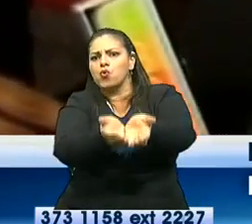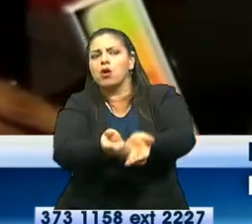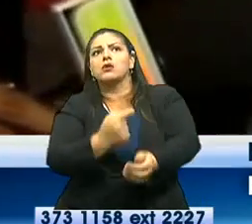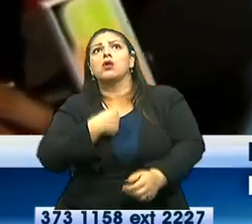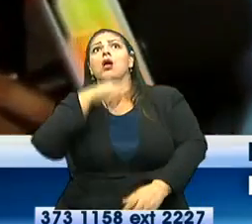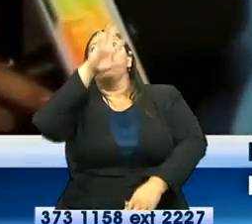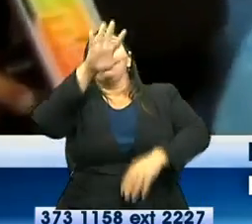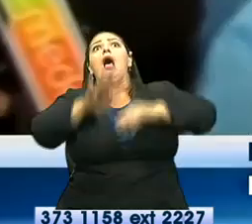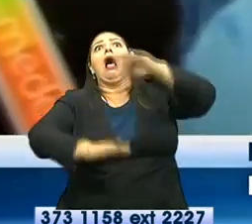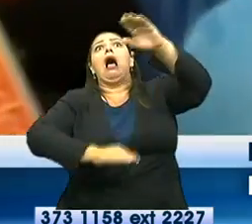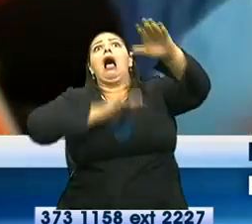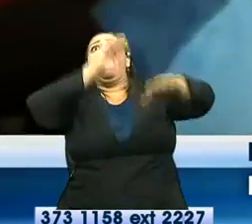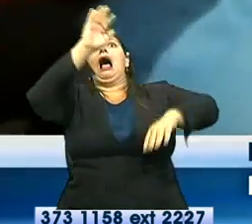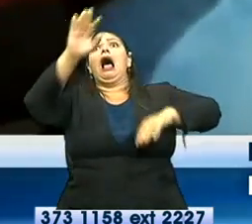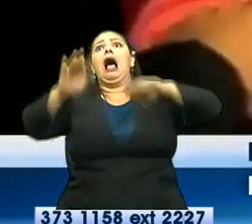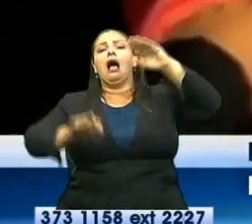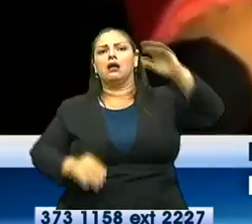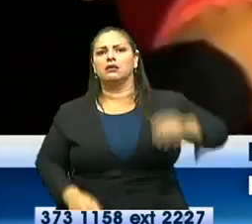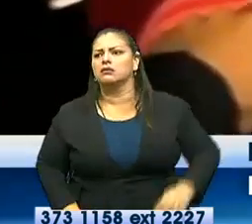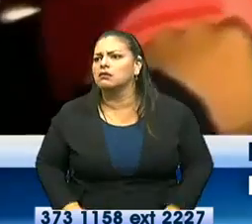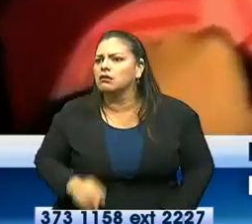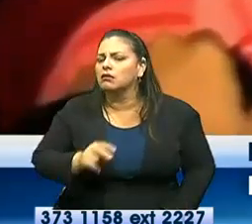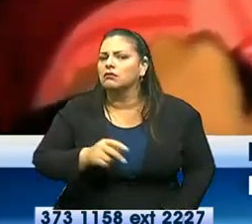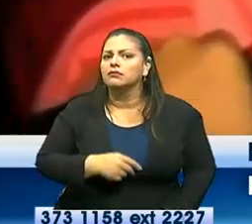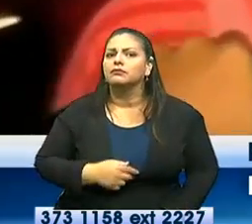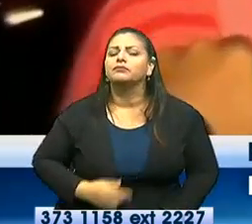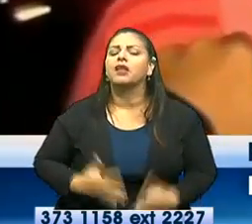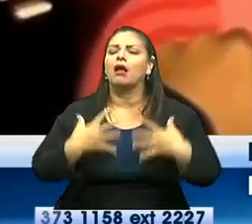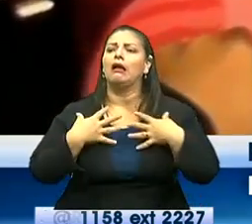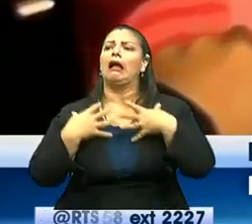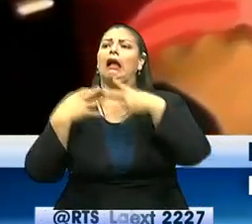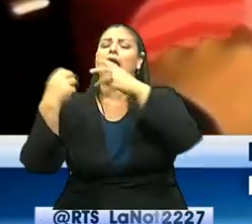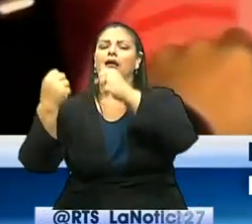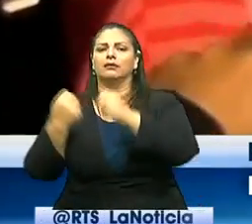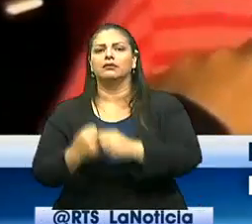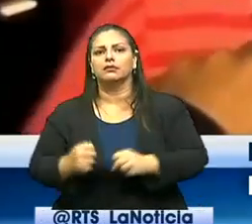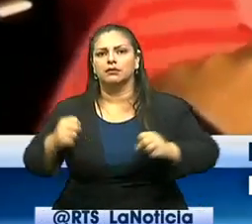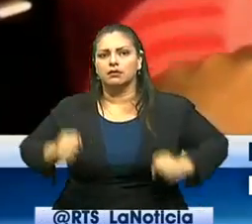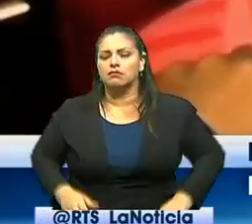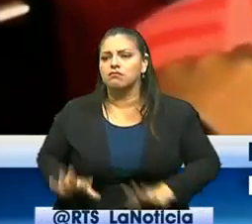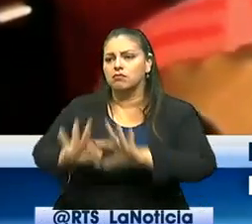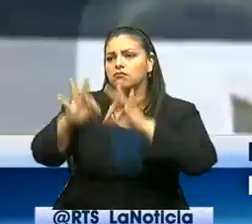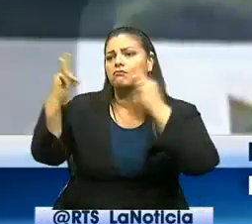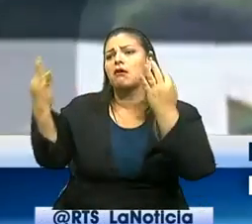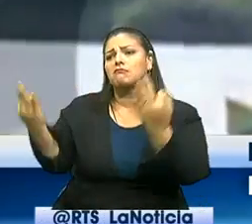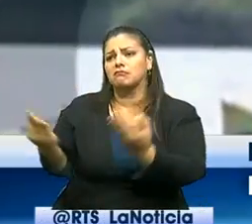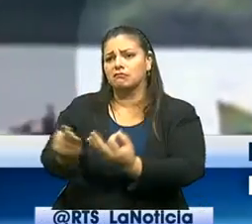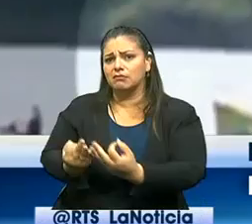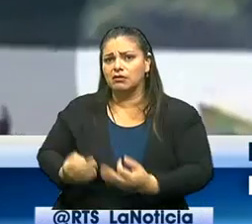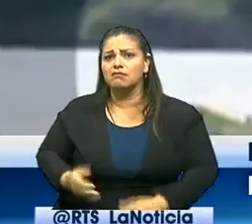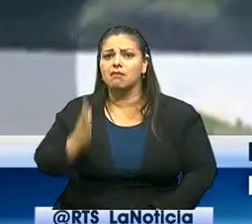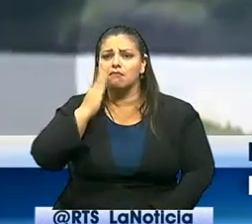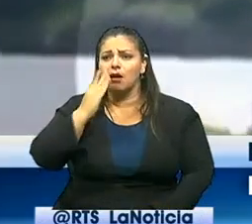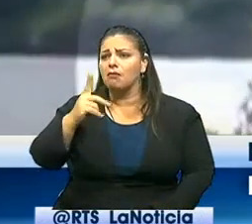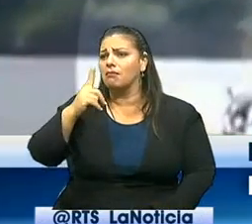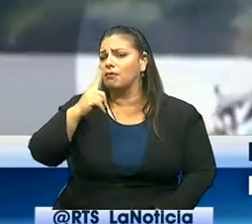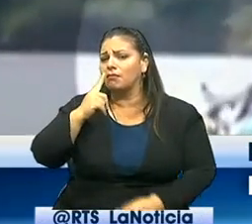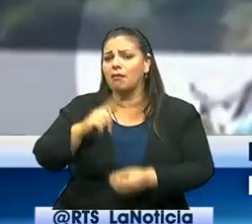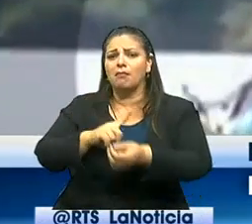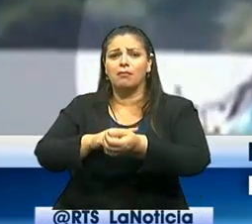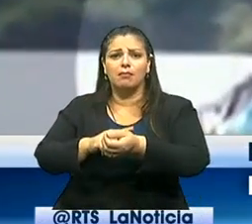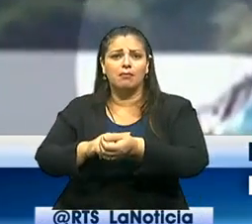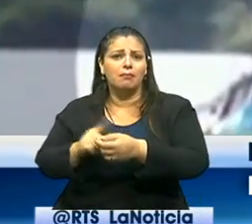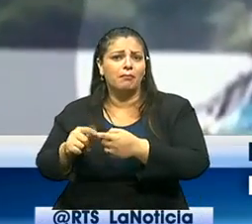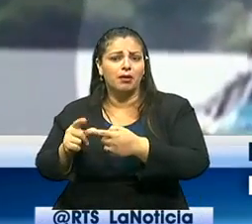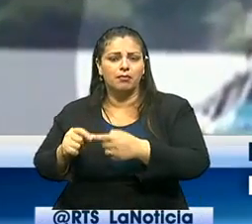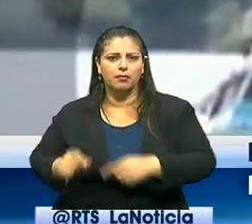mi hermanito, mi prima, los primos. Es que nosotros pagamos por montarnos y nos confiamos, pero mi Diosito nos dio